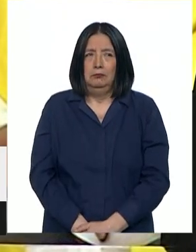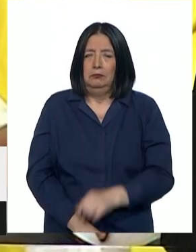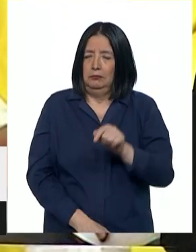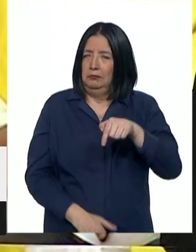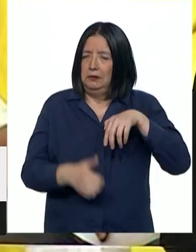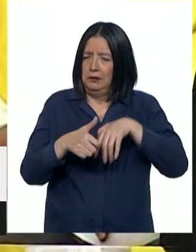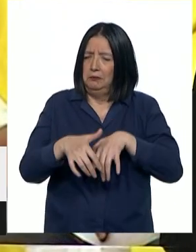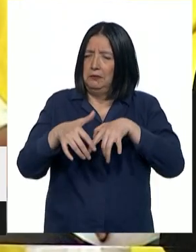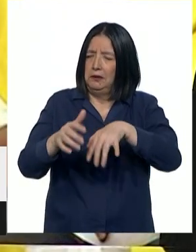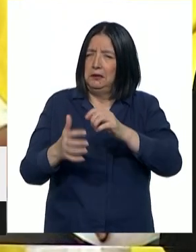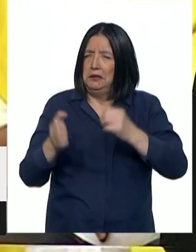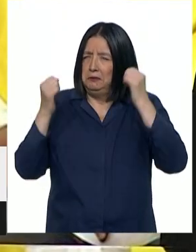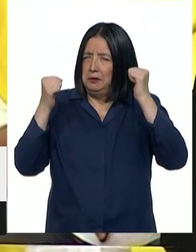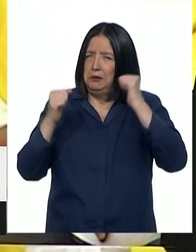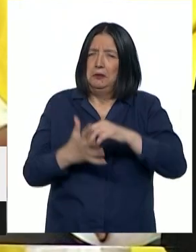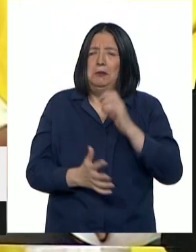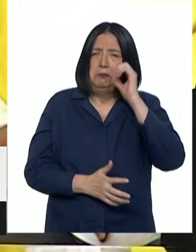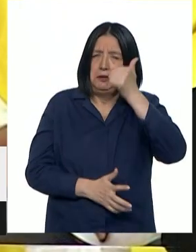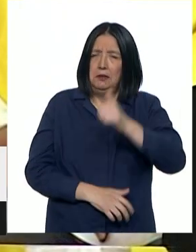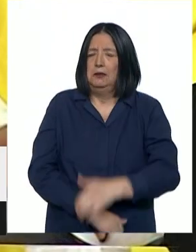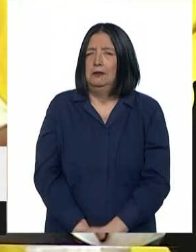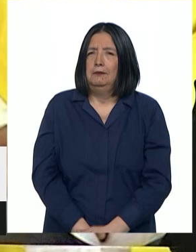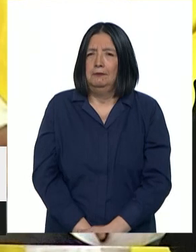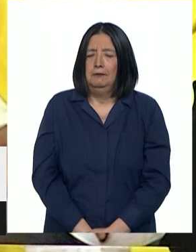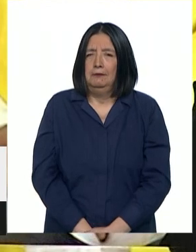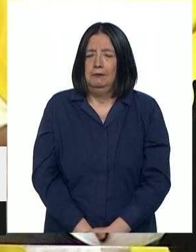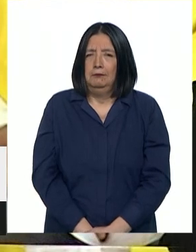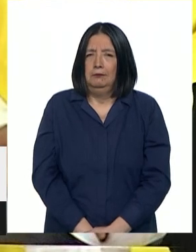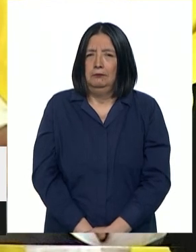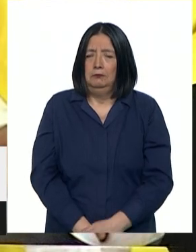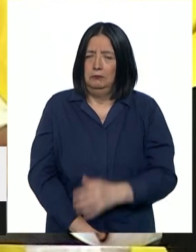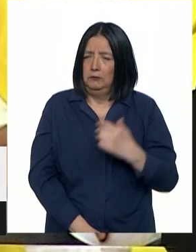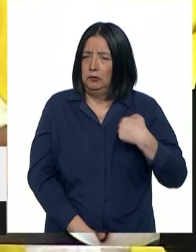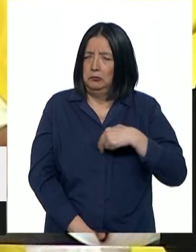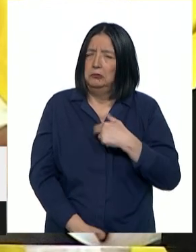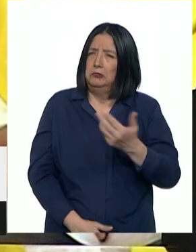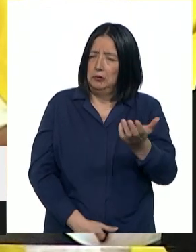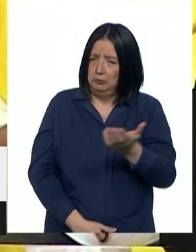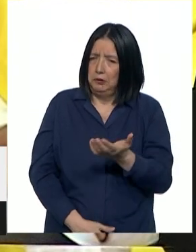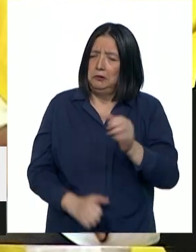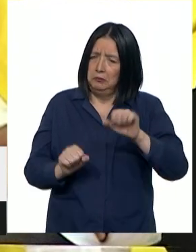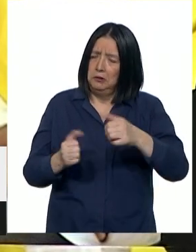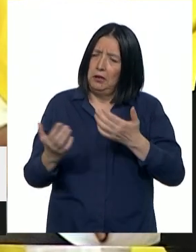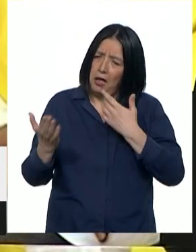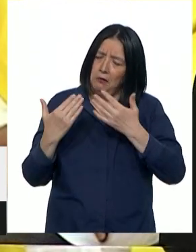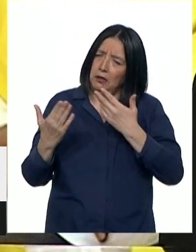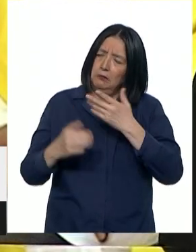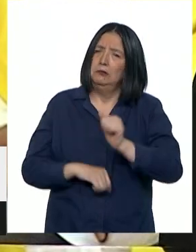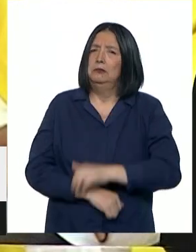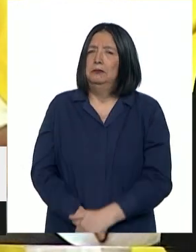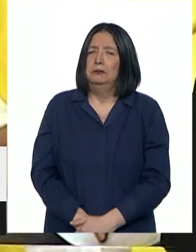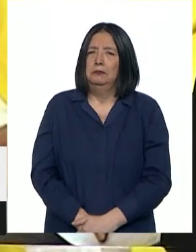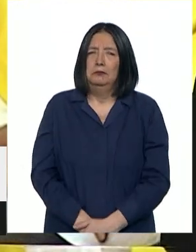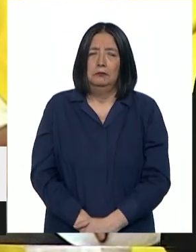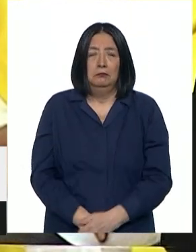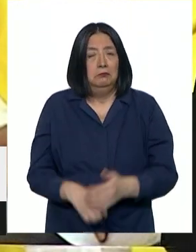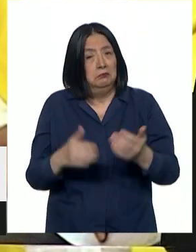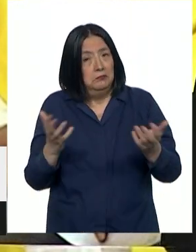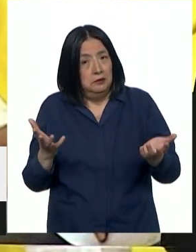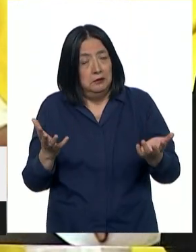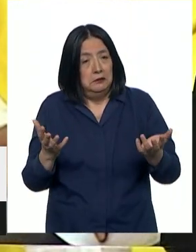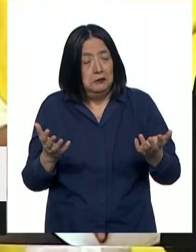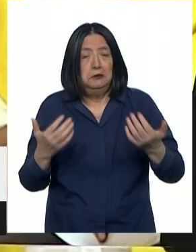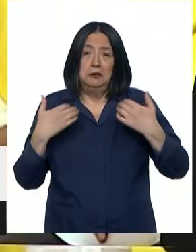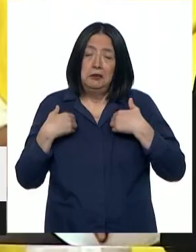estas marchas de protesta para el día de mañana, los invitamos, dialoguemos. Si es que